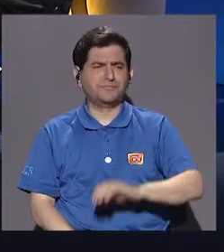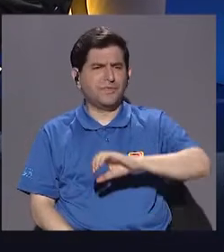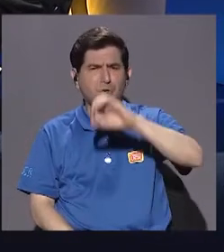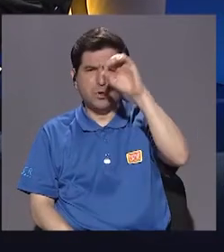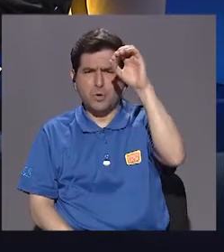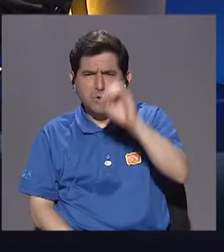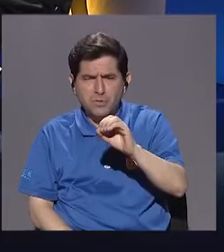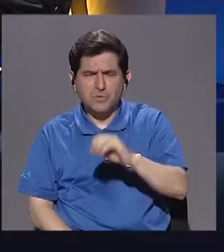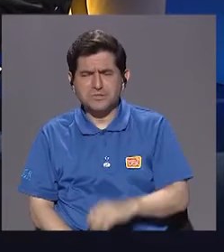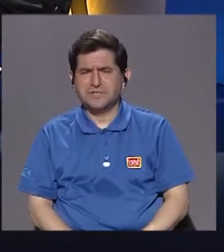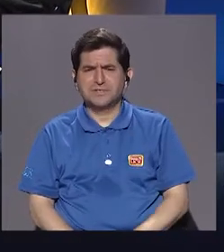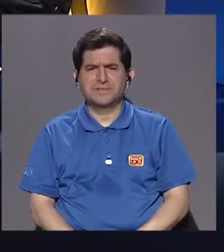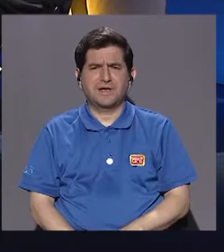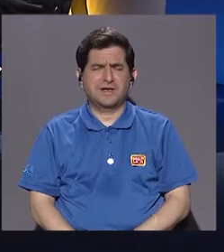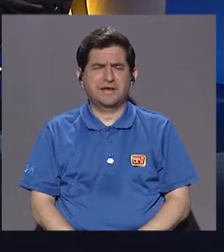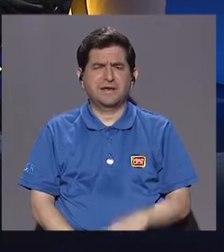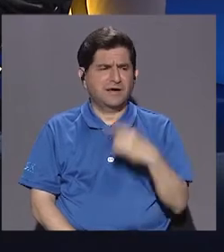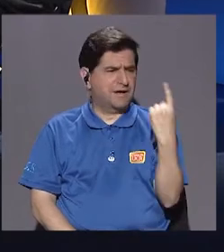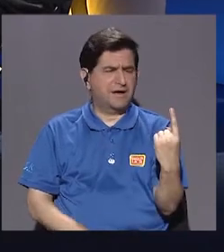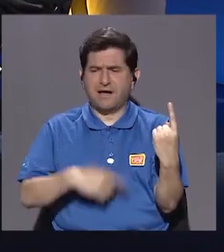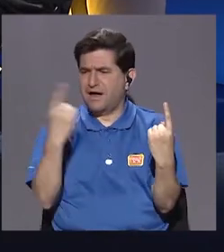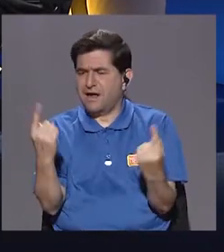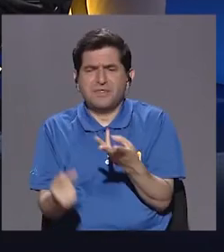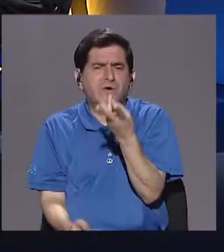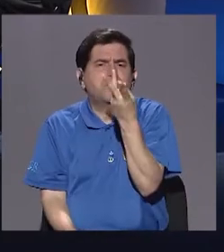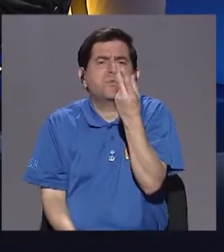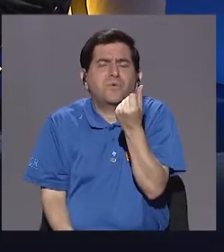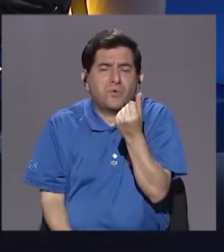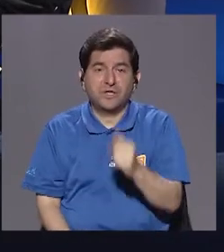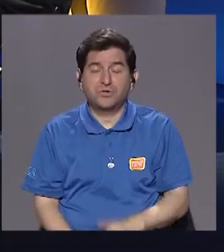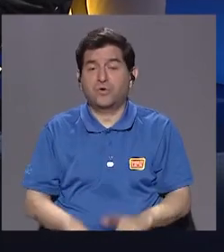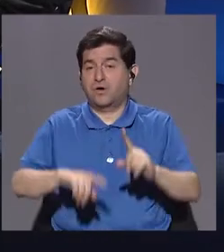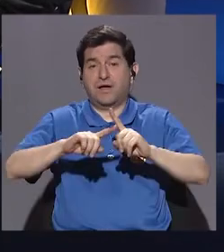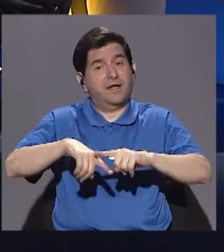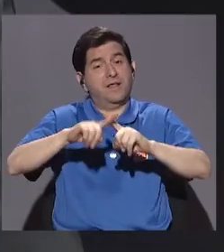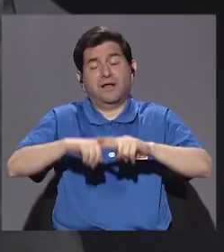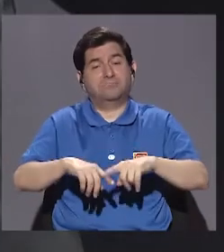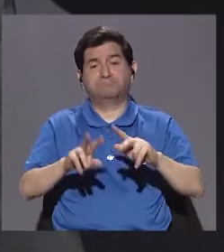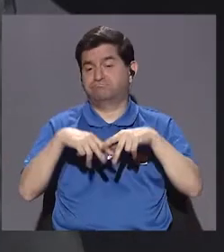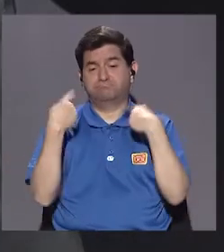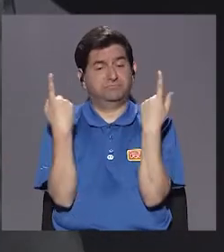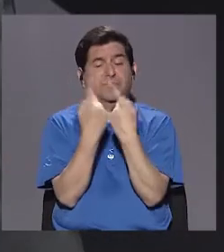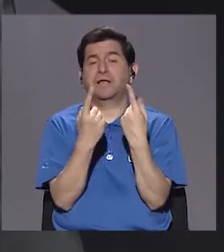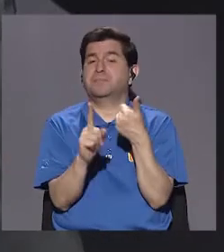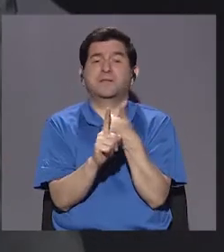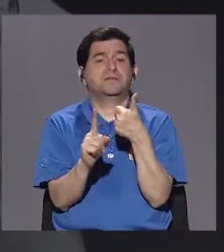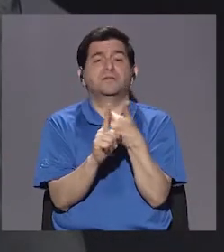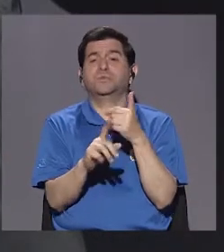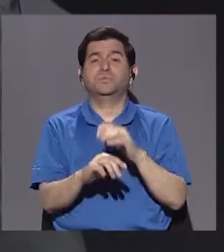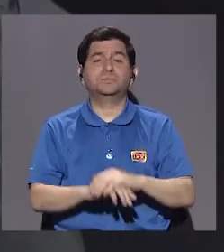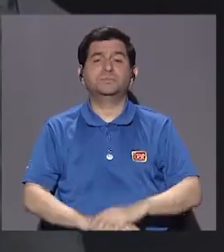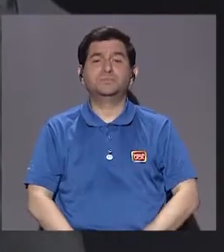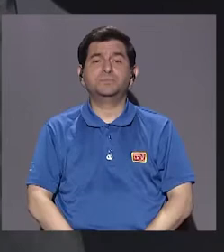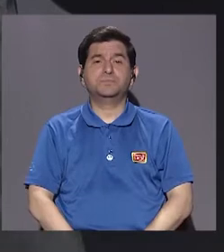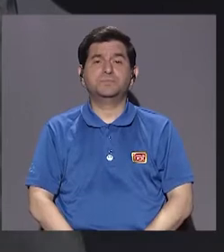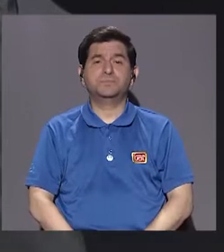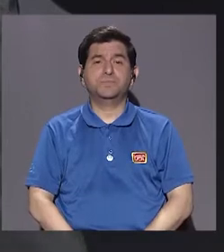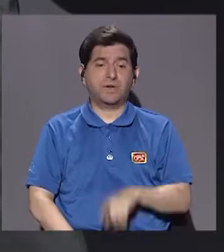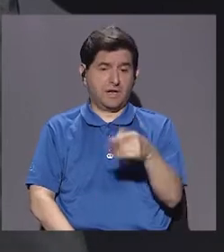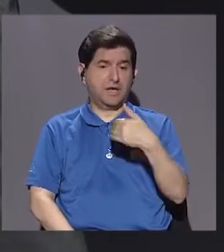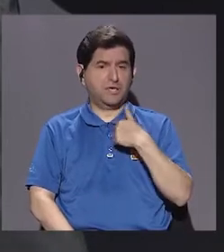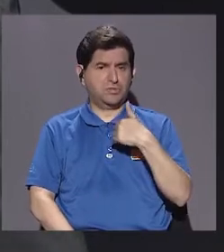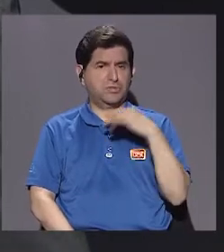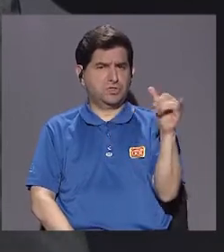de eso se va a destinar a cada una de esas actividades eso lo decide el partido bueno entonces eso tiene que estar